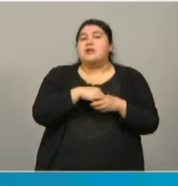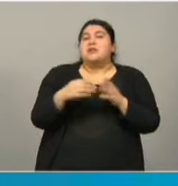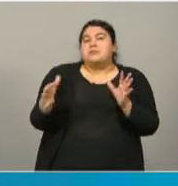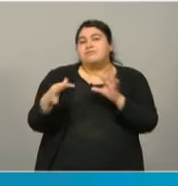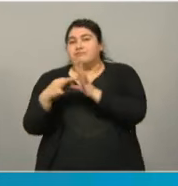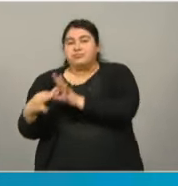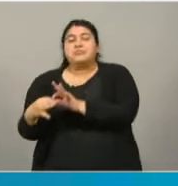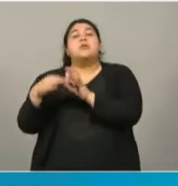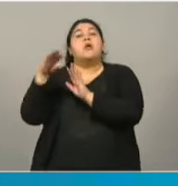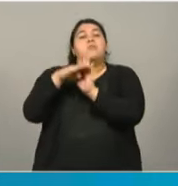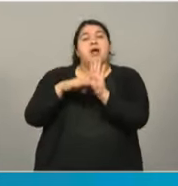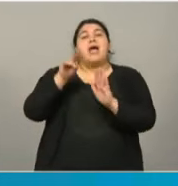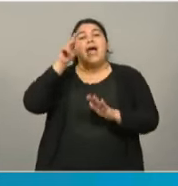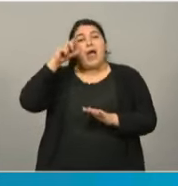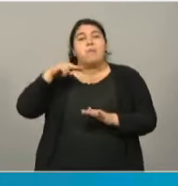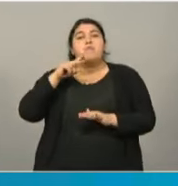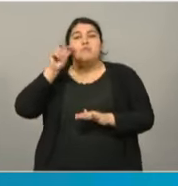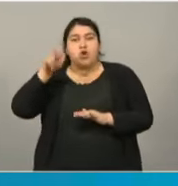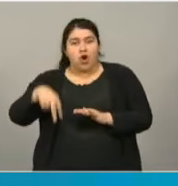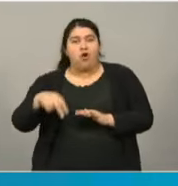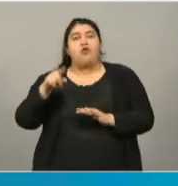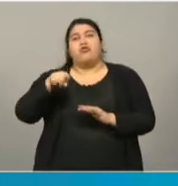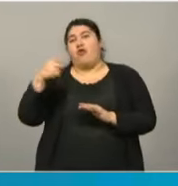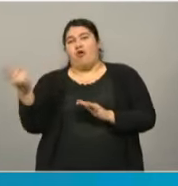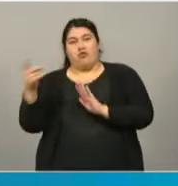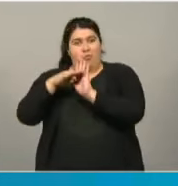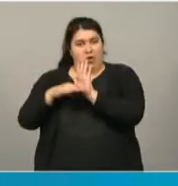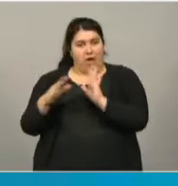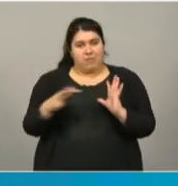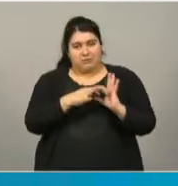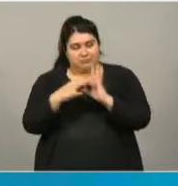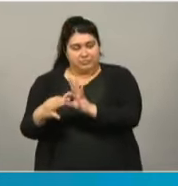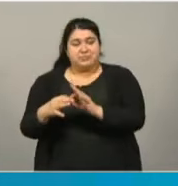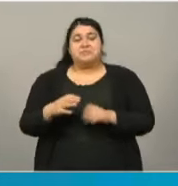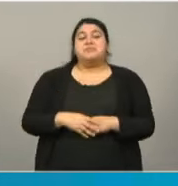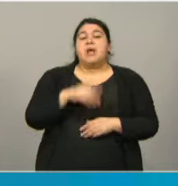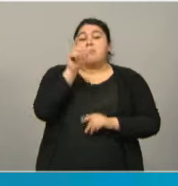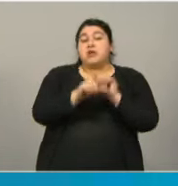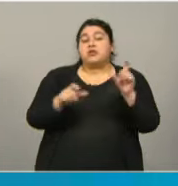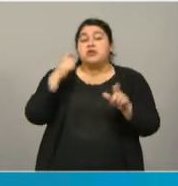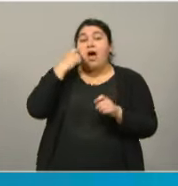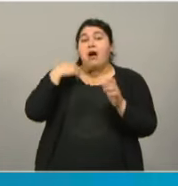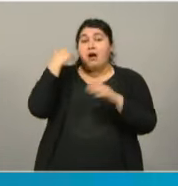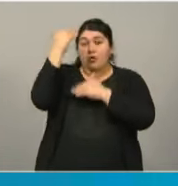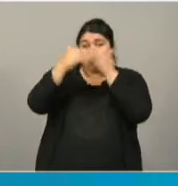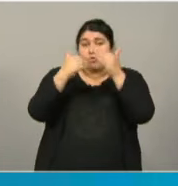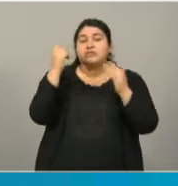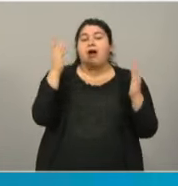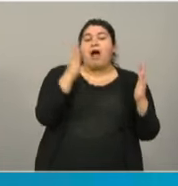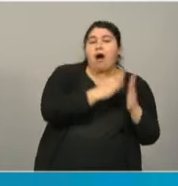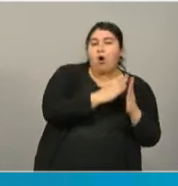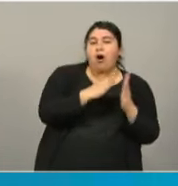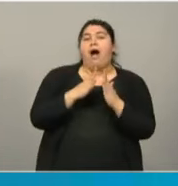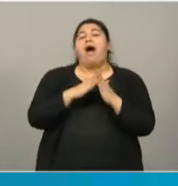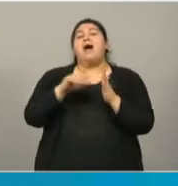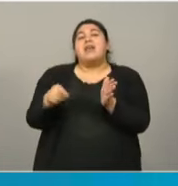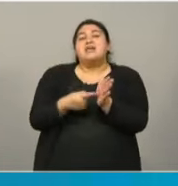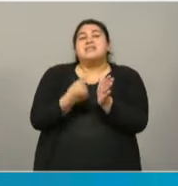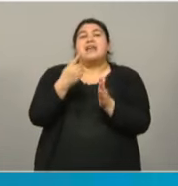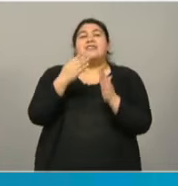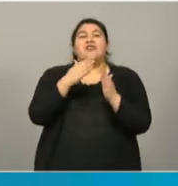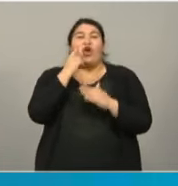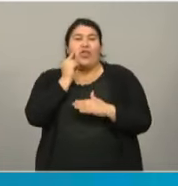programa udis y el programa envion eh los programas destinados a personas mayores no el programa hogares Y centros de día